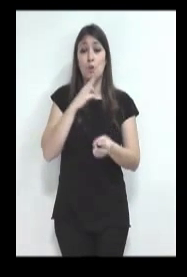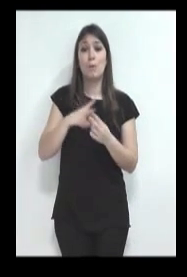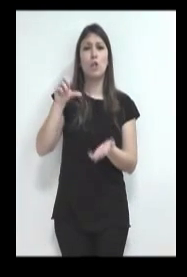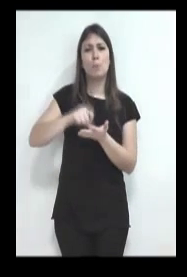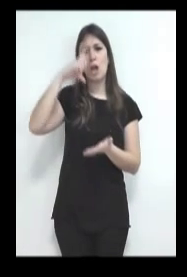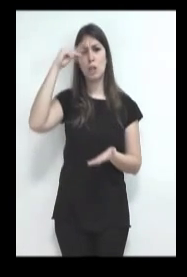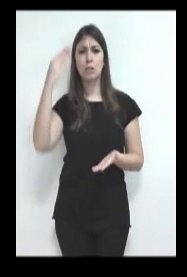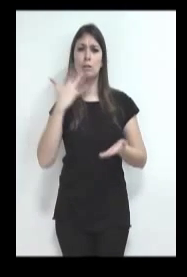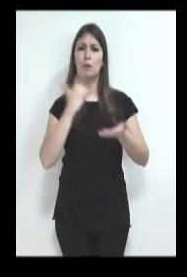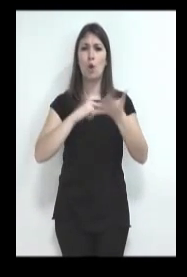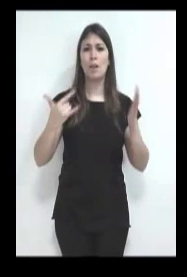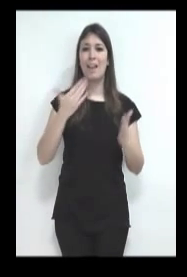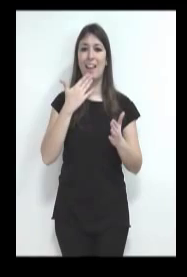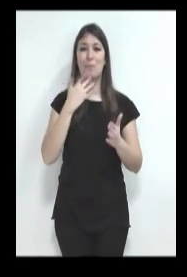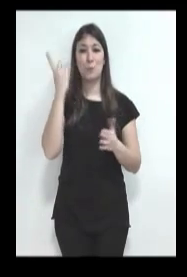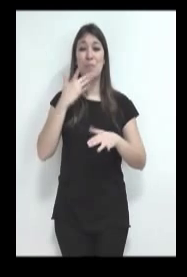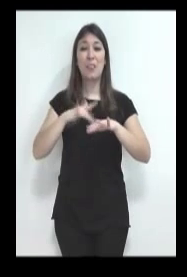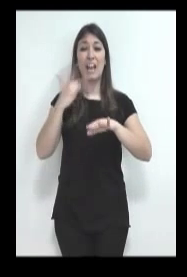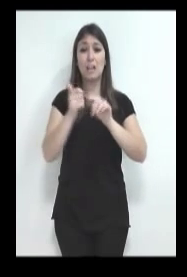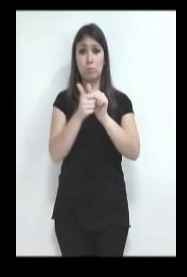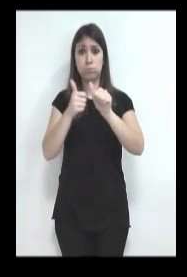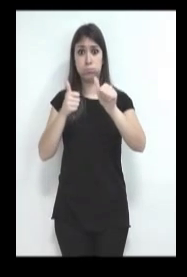Cities y de tecnología, como el de la brecha digital, ¿no?